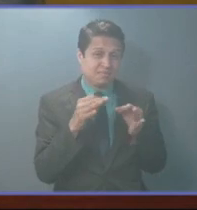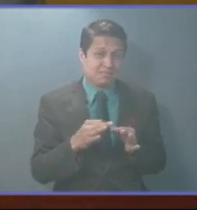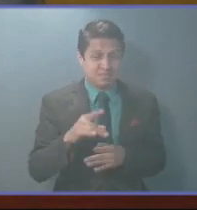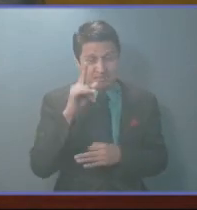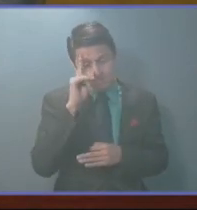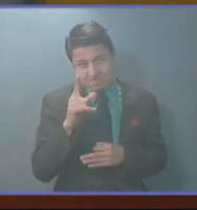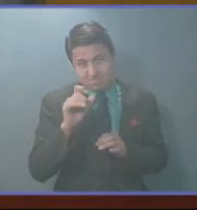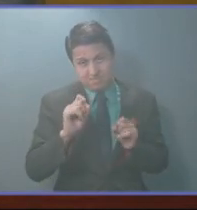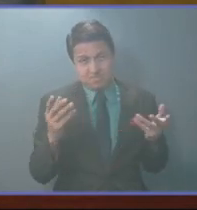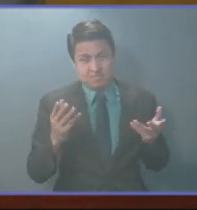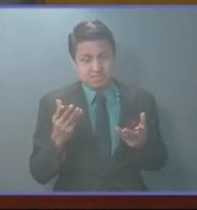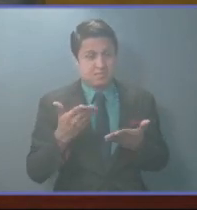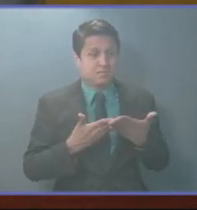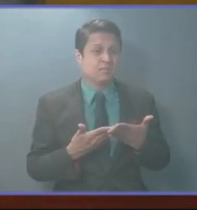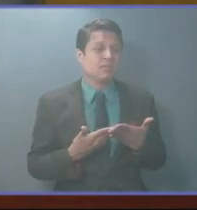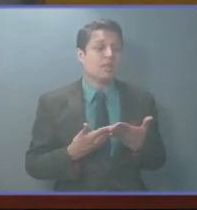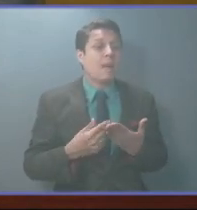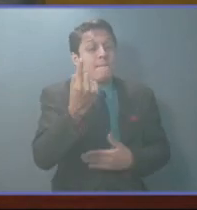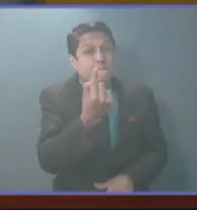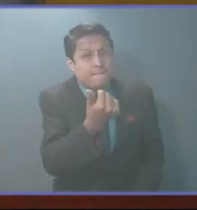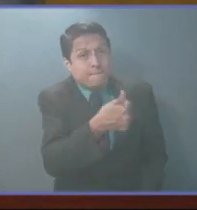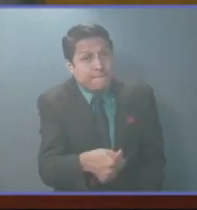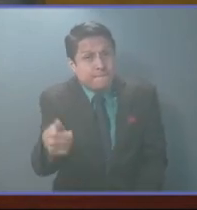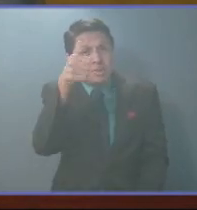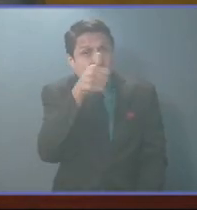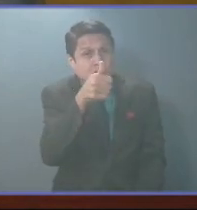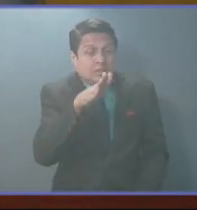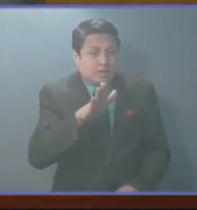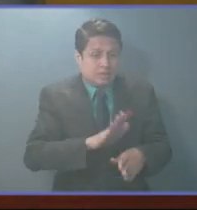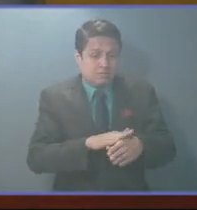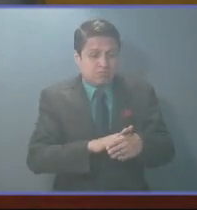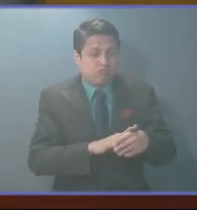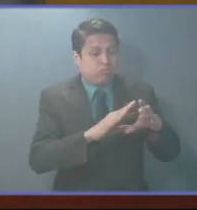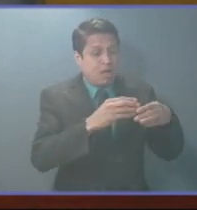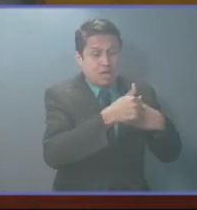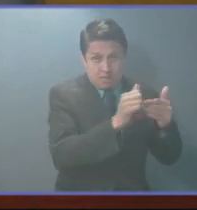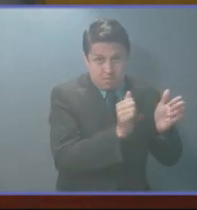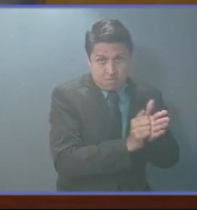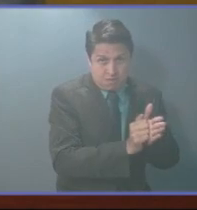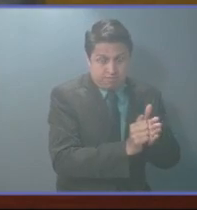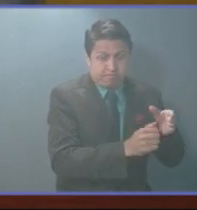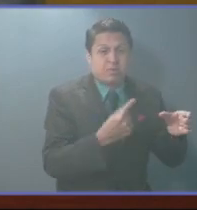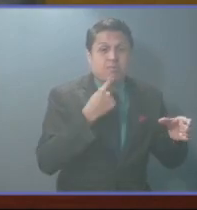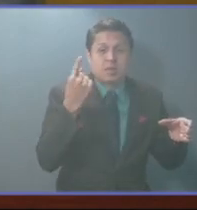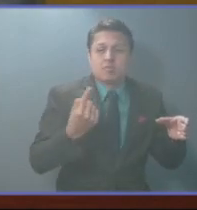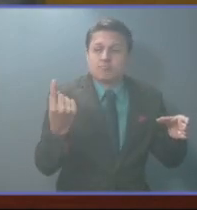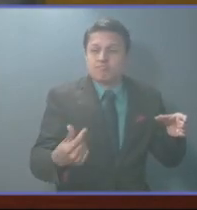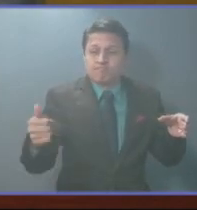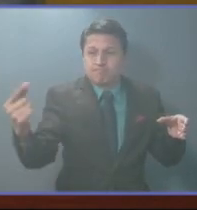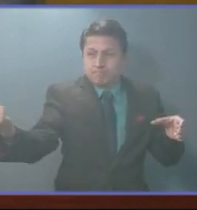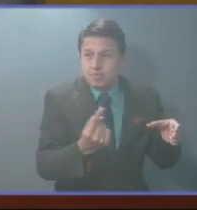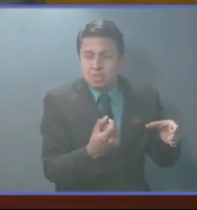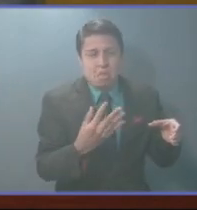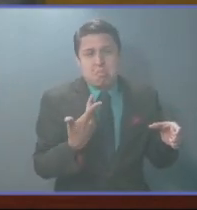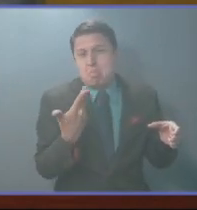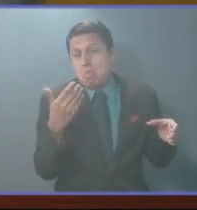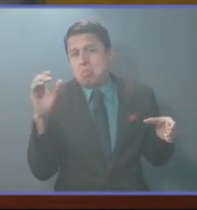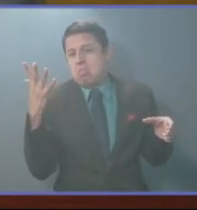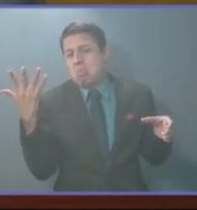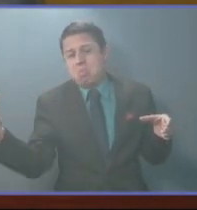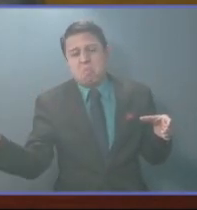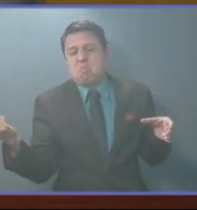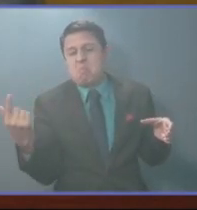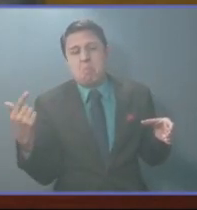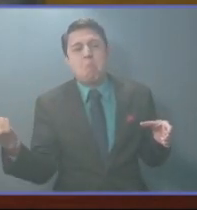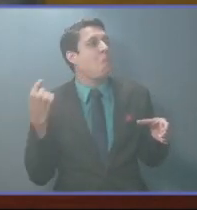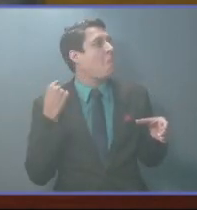que se les hicieren. Los funcionarios llamados a interpelación que sin justa causa se negaren a